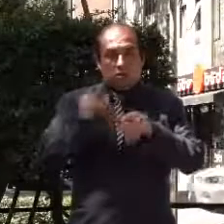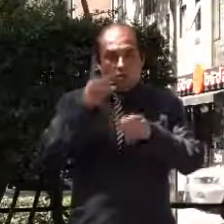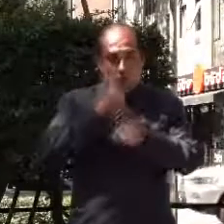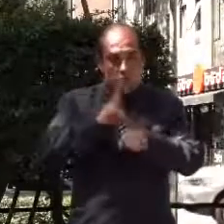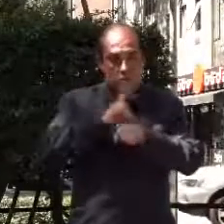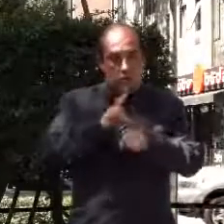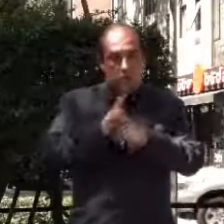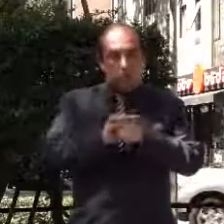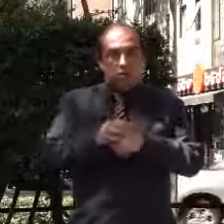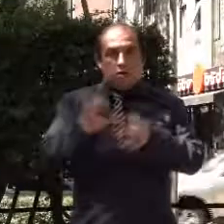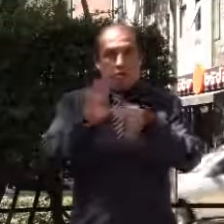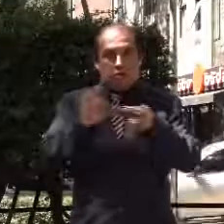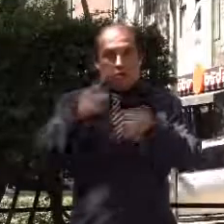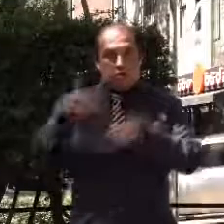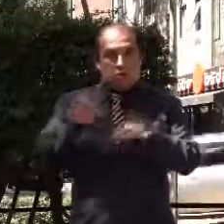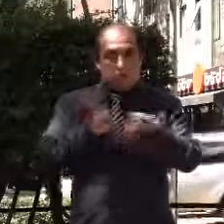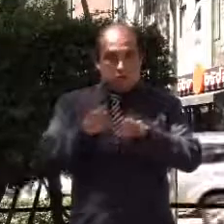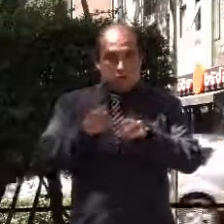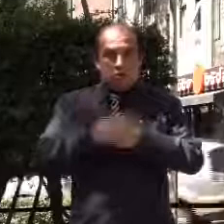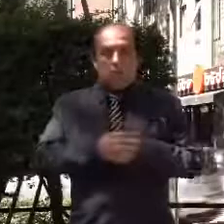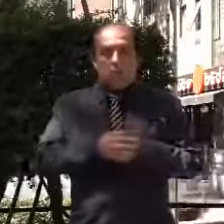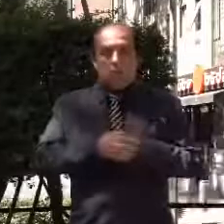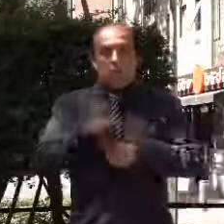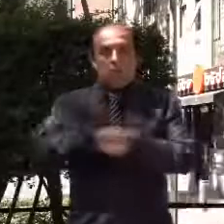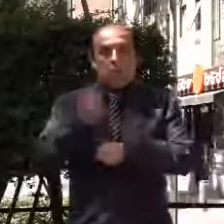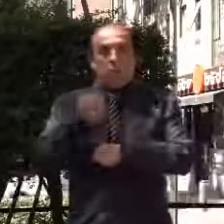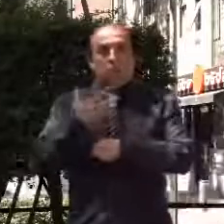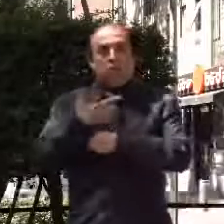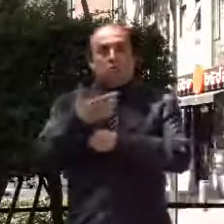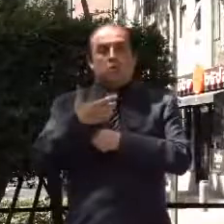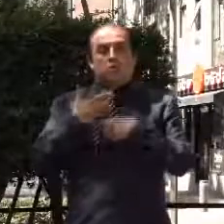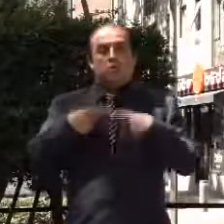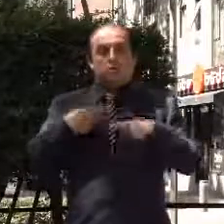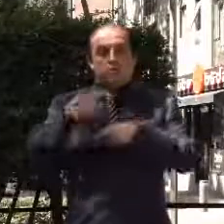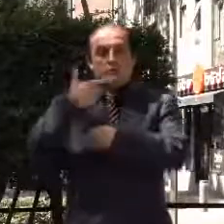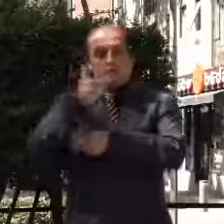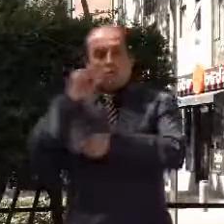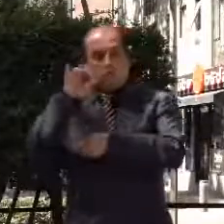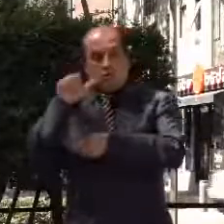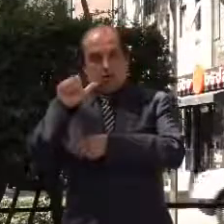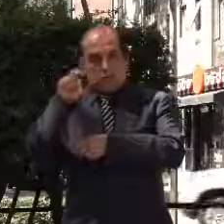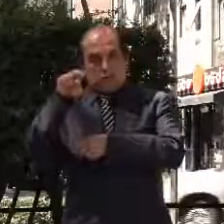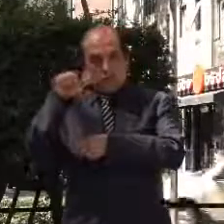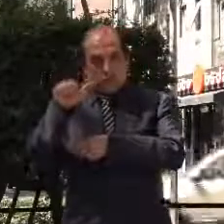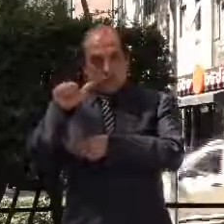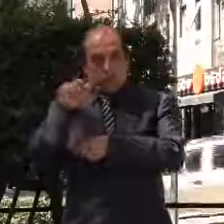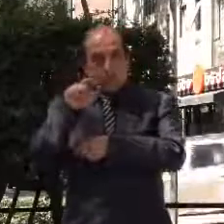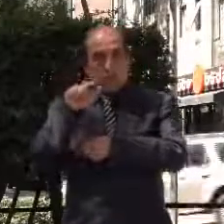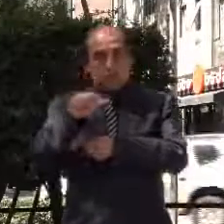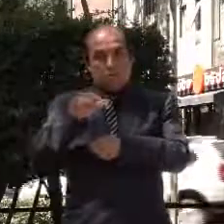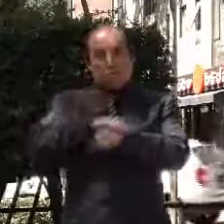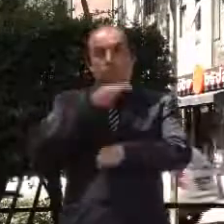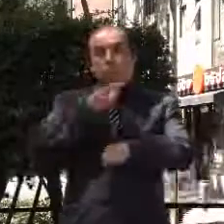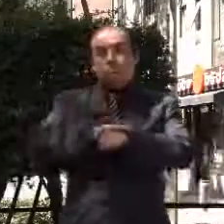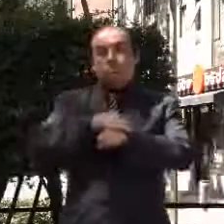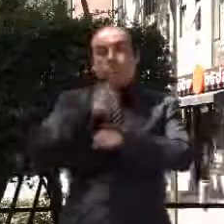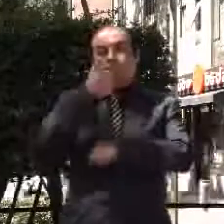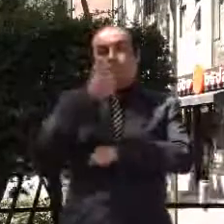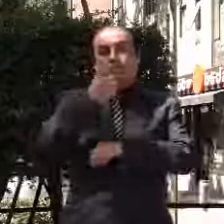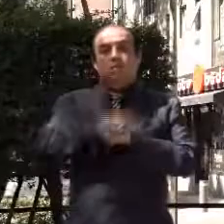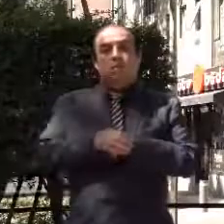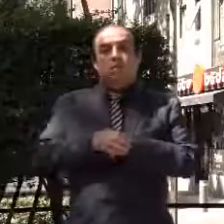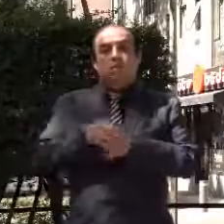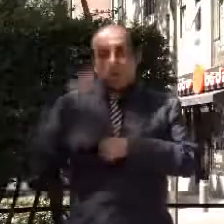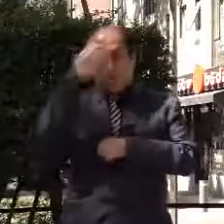ellos. Porque hay personas como García Luna que también pasaron su examen de confianza. Entonces no solo es un asunto